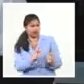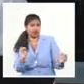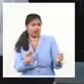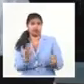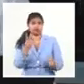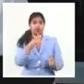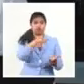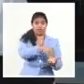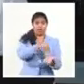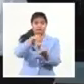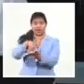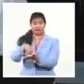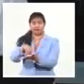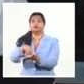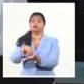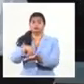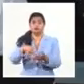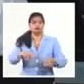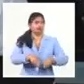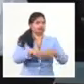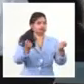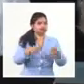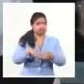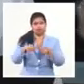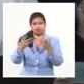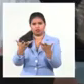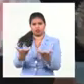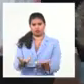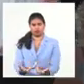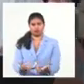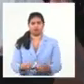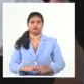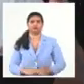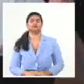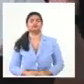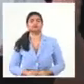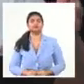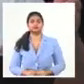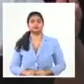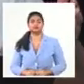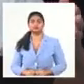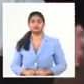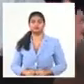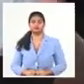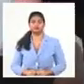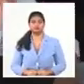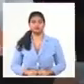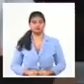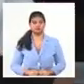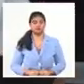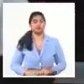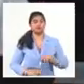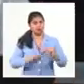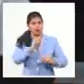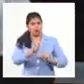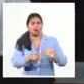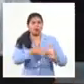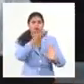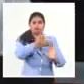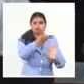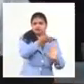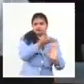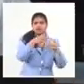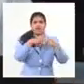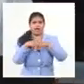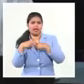bloques nuevos con una inversión rusa. Por lo tanto, se han ido facilitando las condiciones para recuperar esa